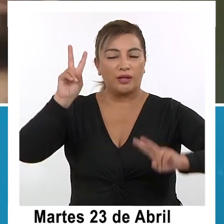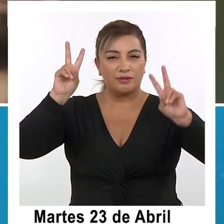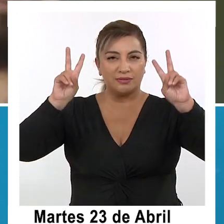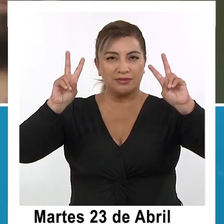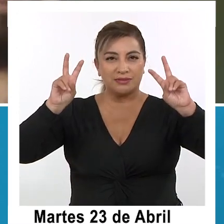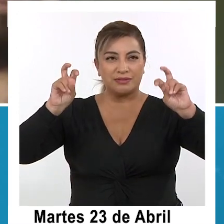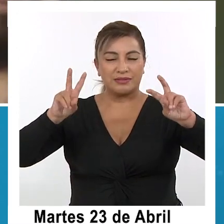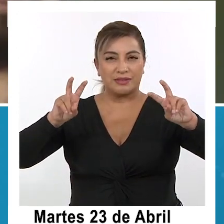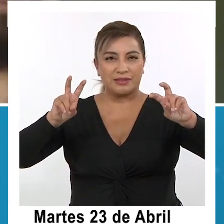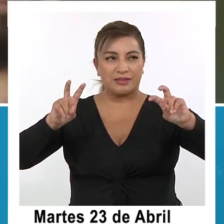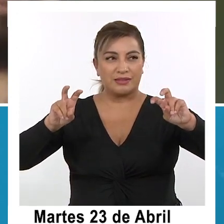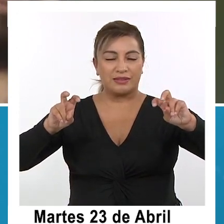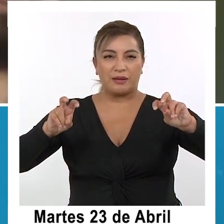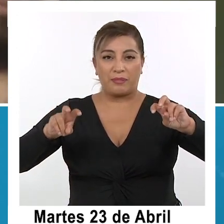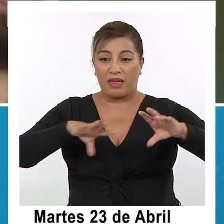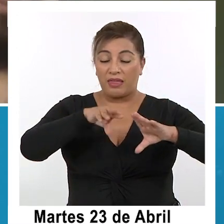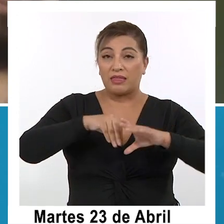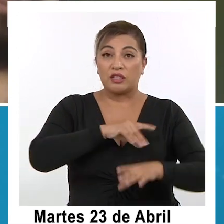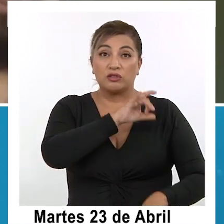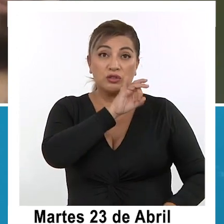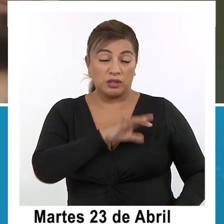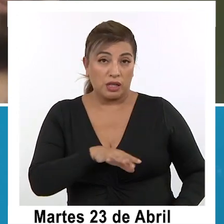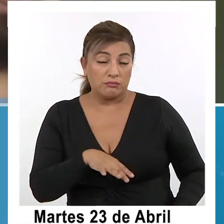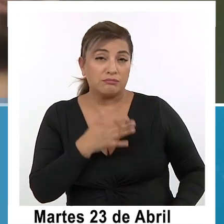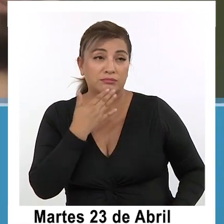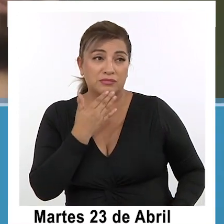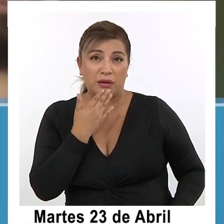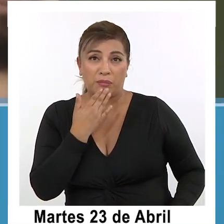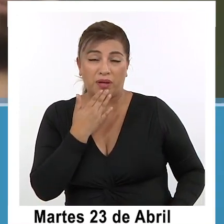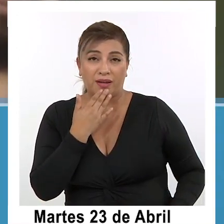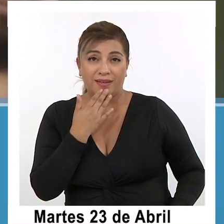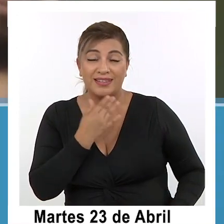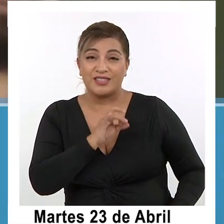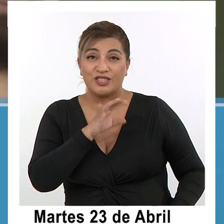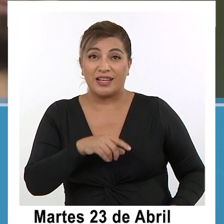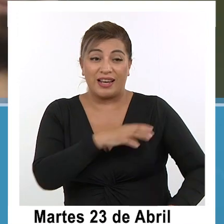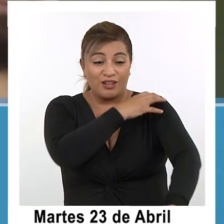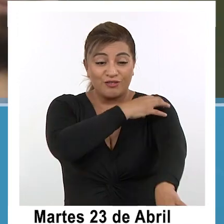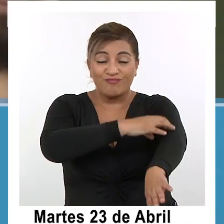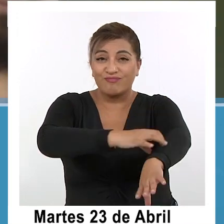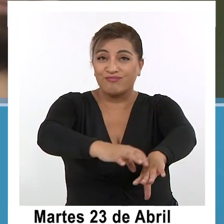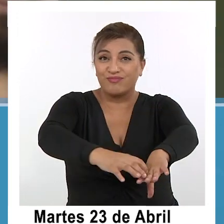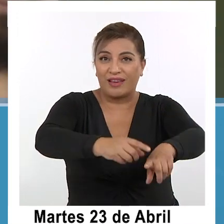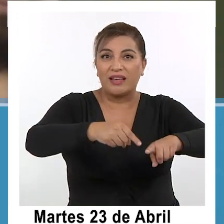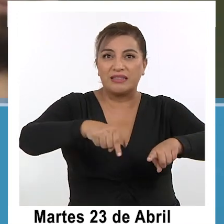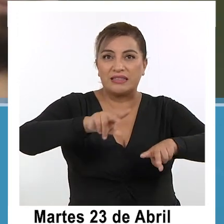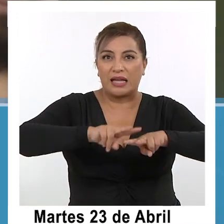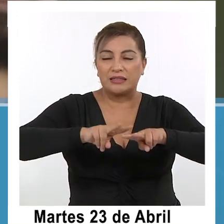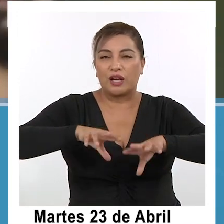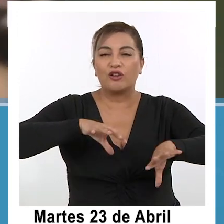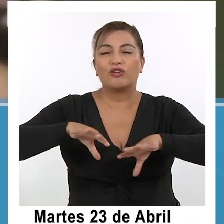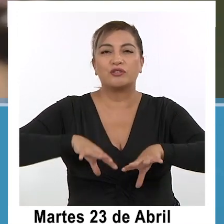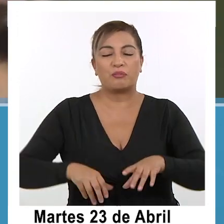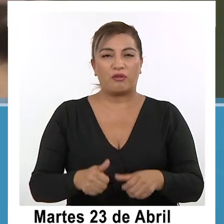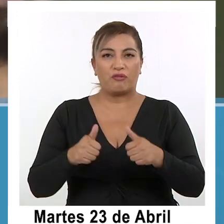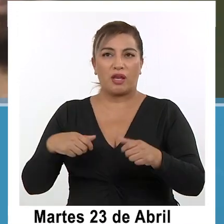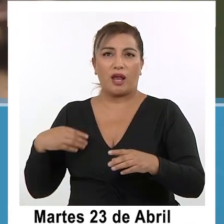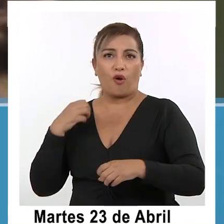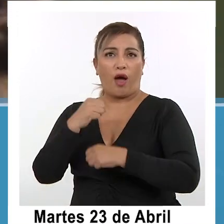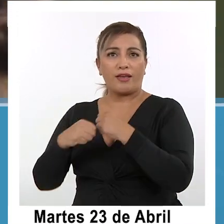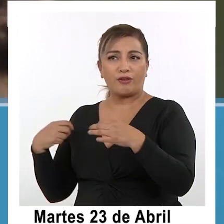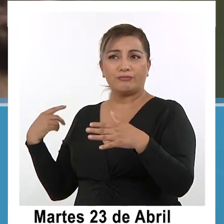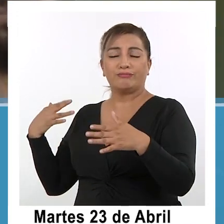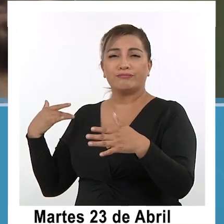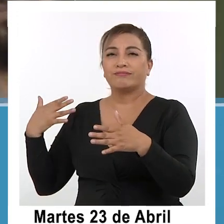telecomunicaciones en Chile que también geográficamente es un país bien desafiado eh se han hecho cosas muy bien No a lo largo de los años y eso